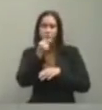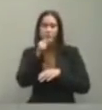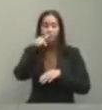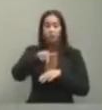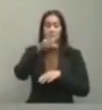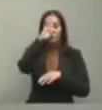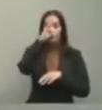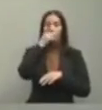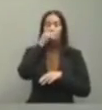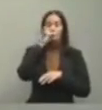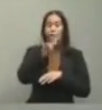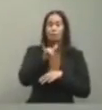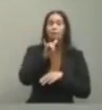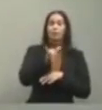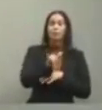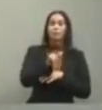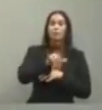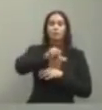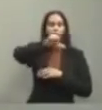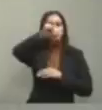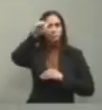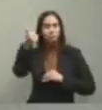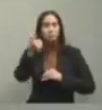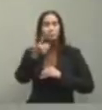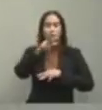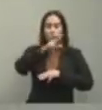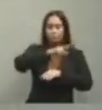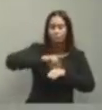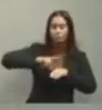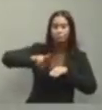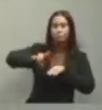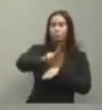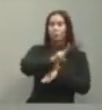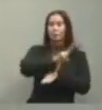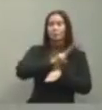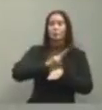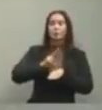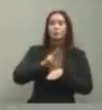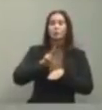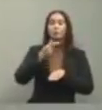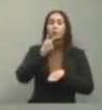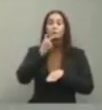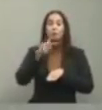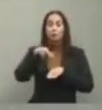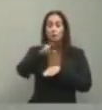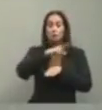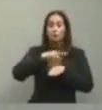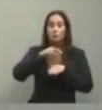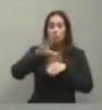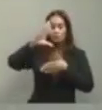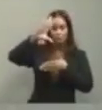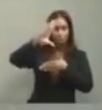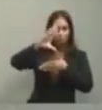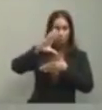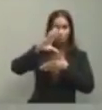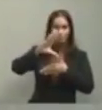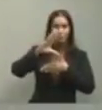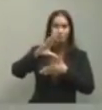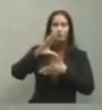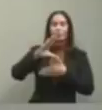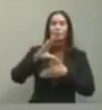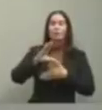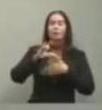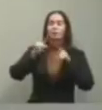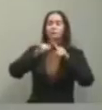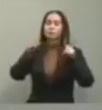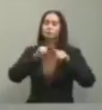circula en este país y en toda la región circula cuando digo región me refiero a américa latina es los